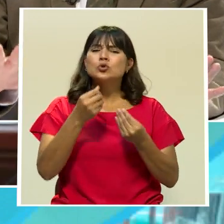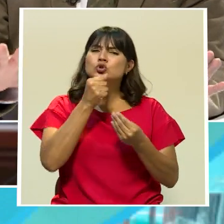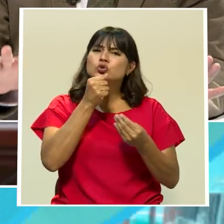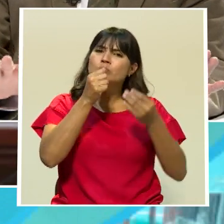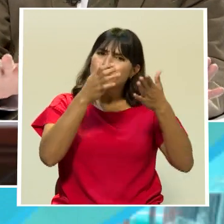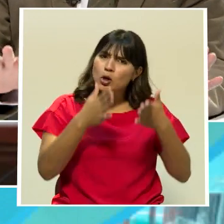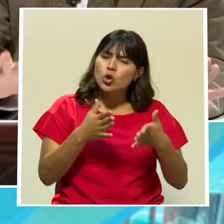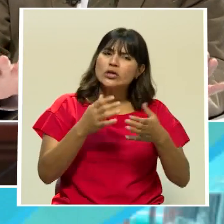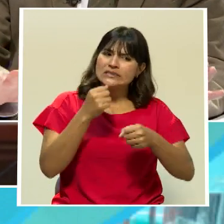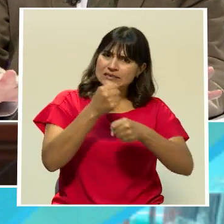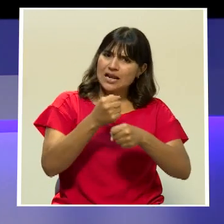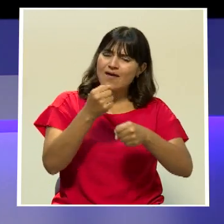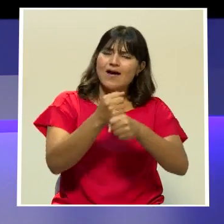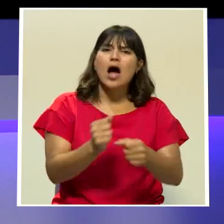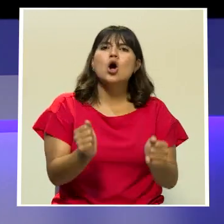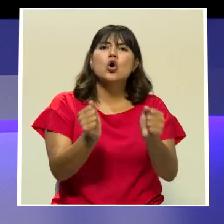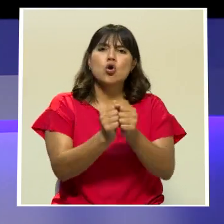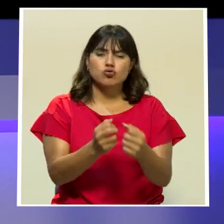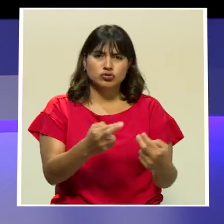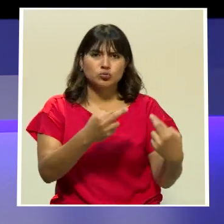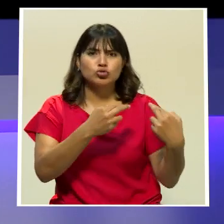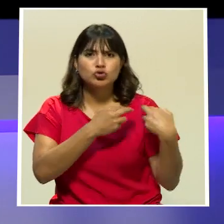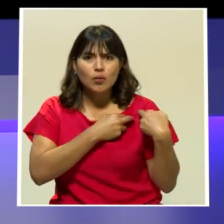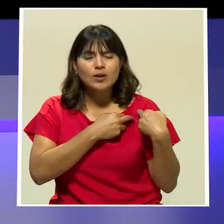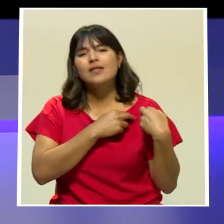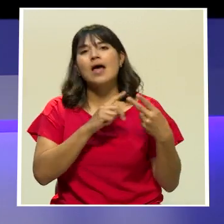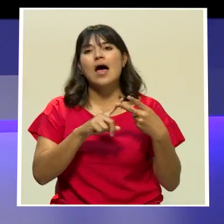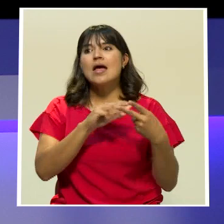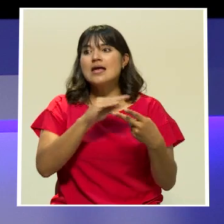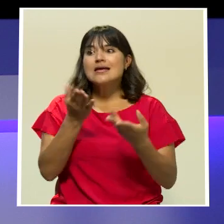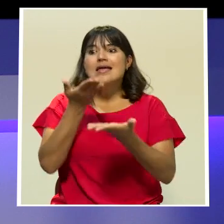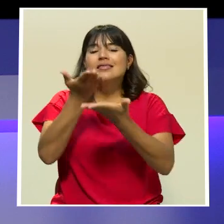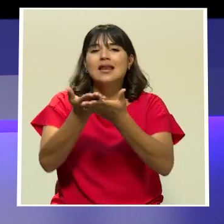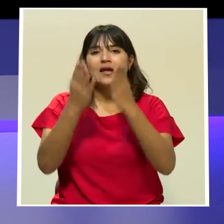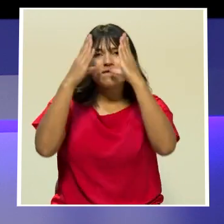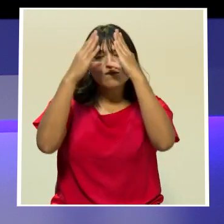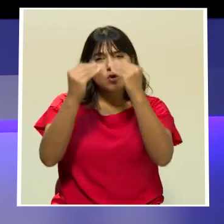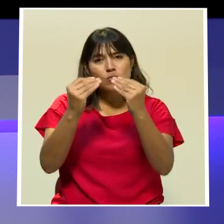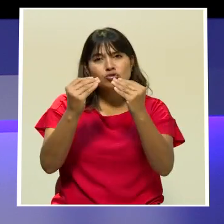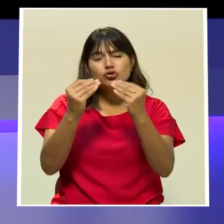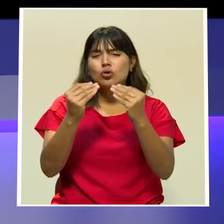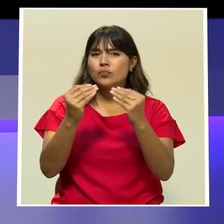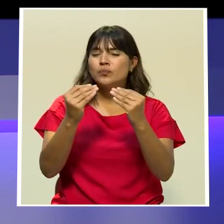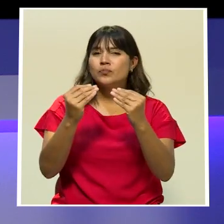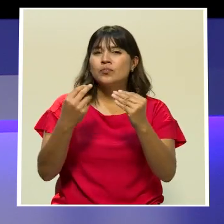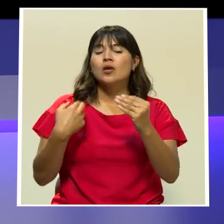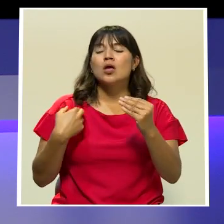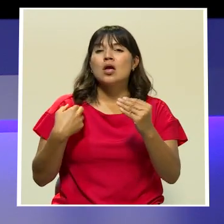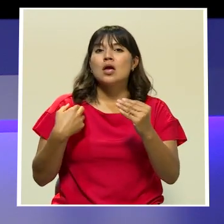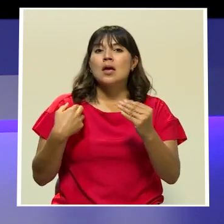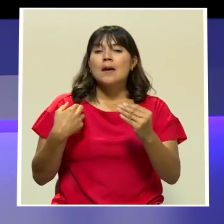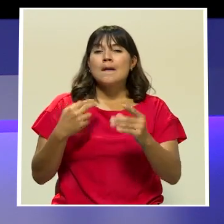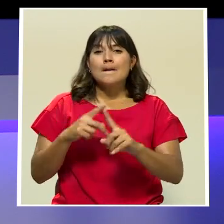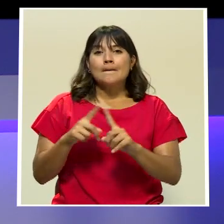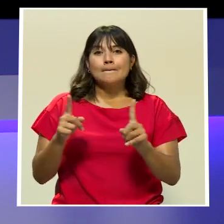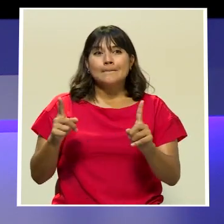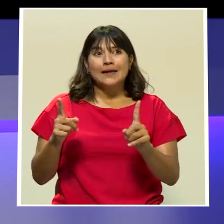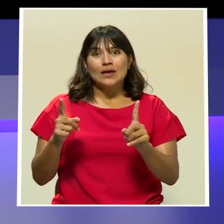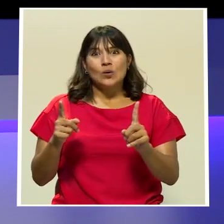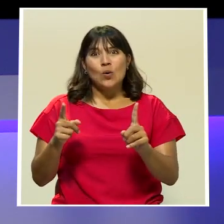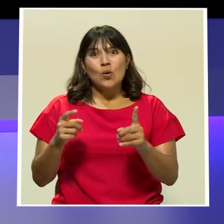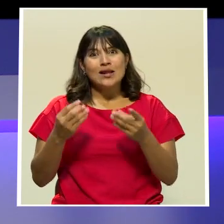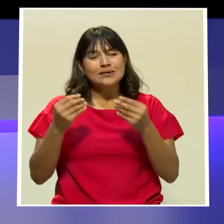moderación y mesura en la esfera pública. Hoy uno ve las cosas que se dice sobre